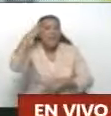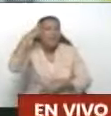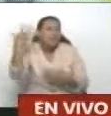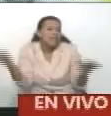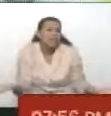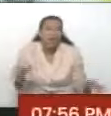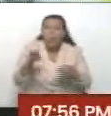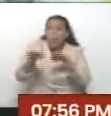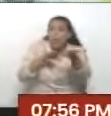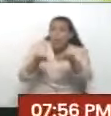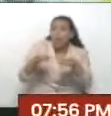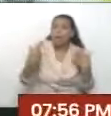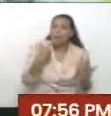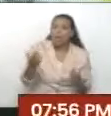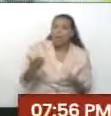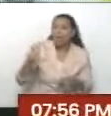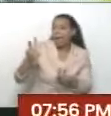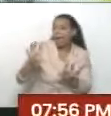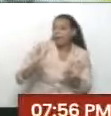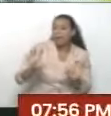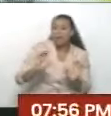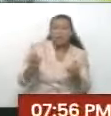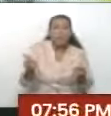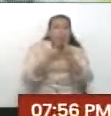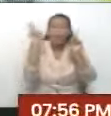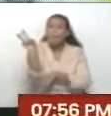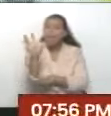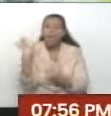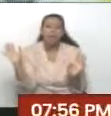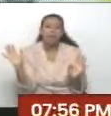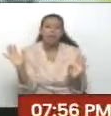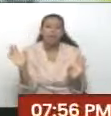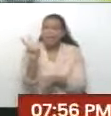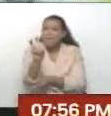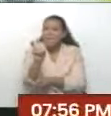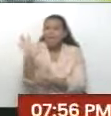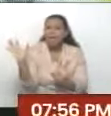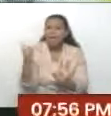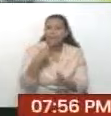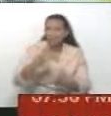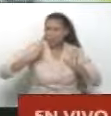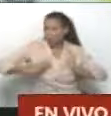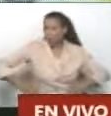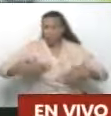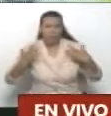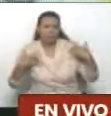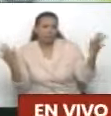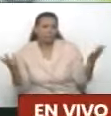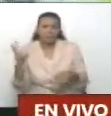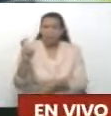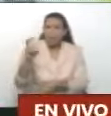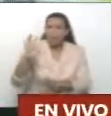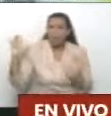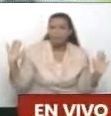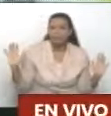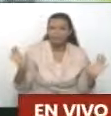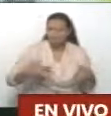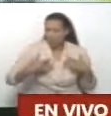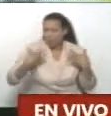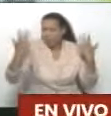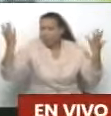jueves decimos, es viernes chiquito, y el viernes decimos, es viernes, y el cuerpo